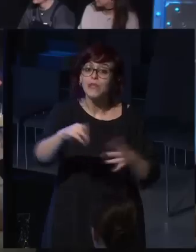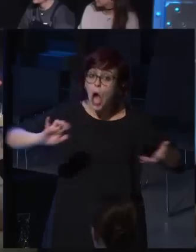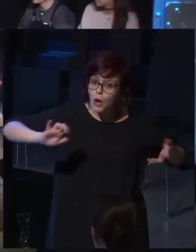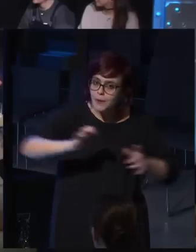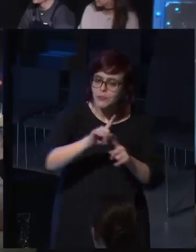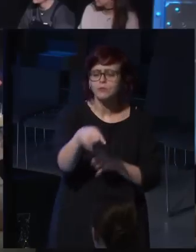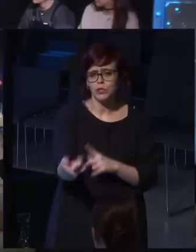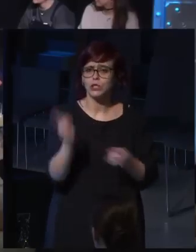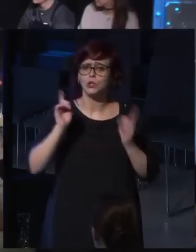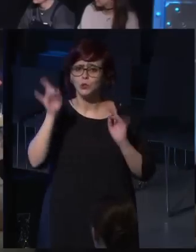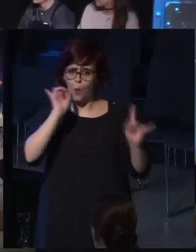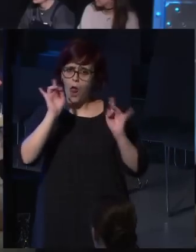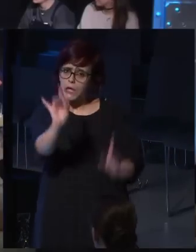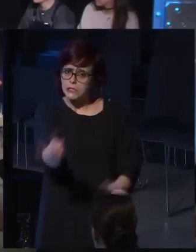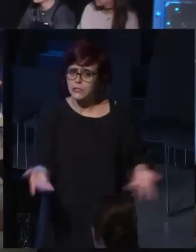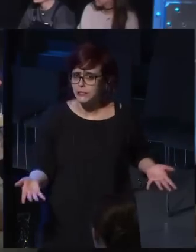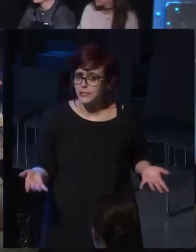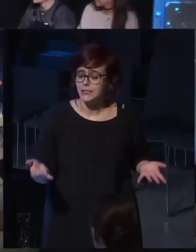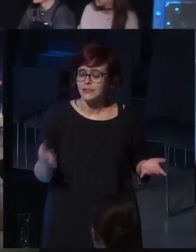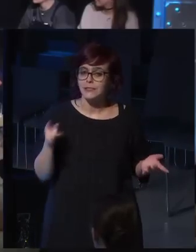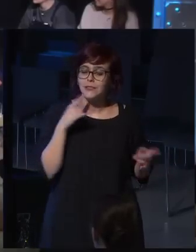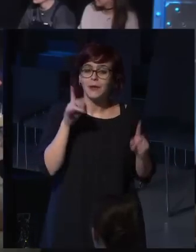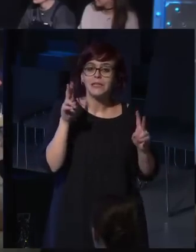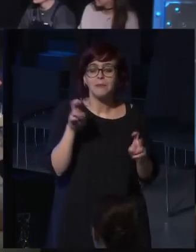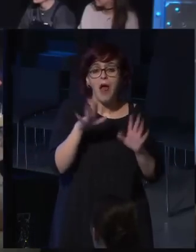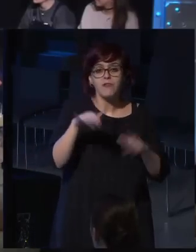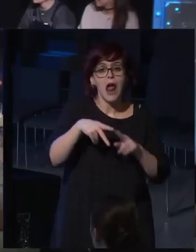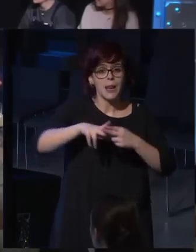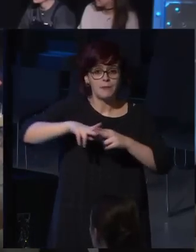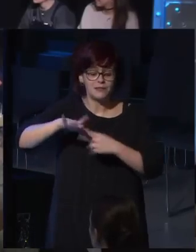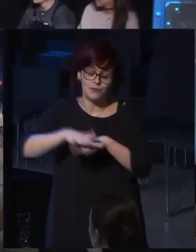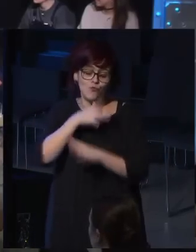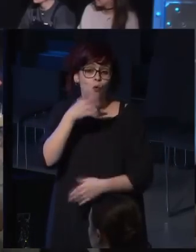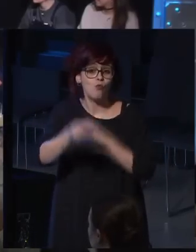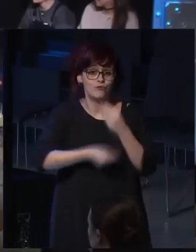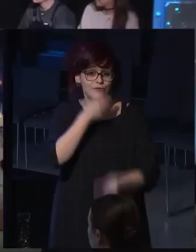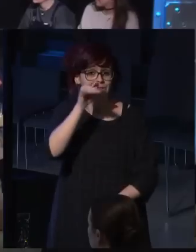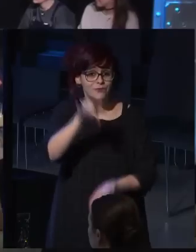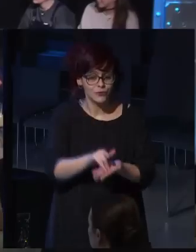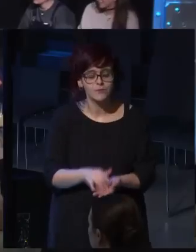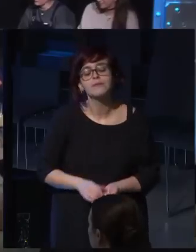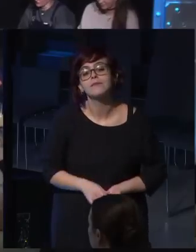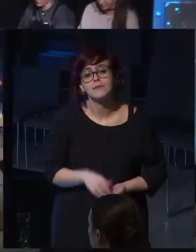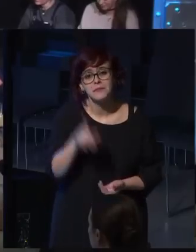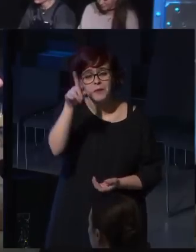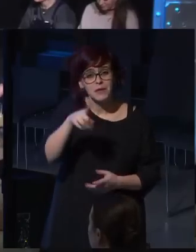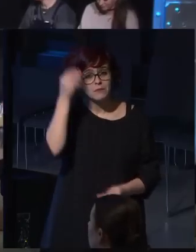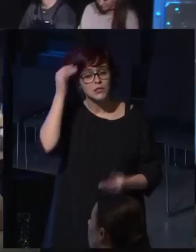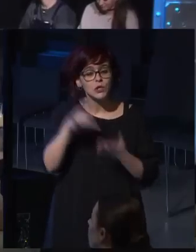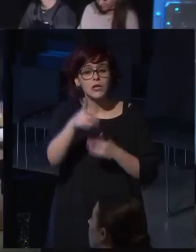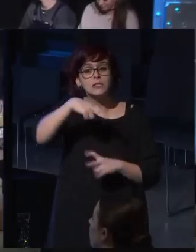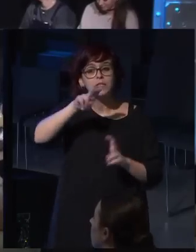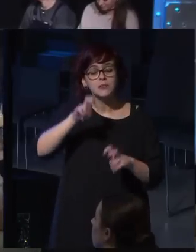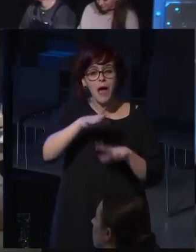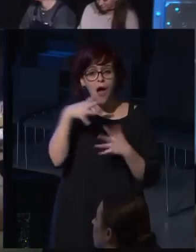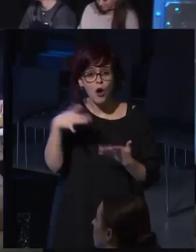comprimimos y ya sonará, ¿sabes? Entonces es que son herramientas al final que están ahí. Yo creo que también, yo no sé cómo es el funcionamiento del